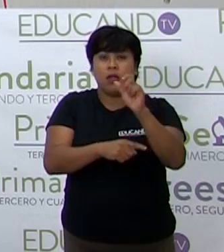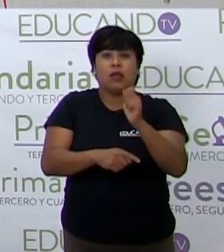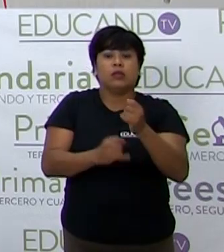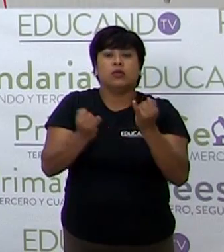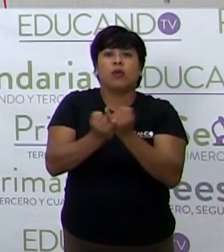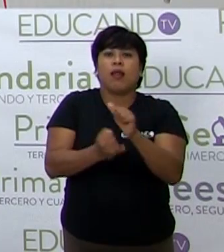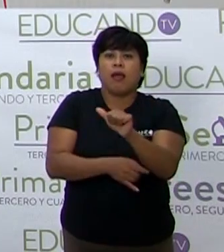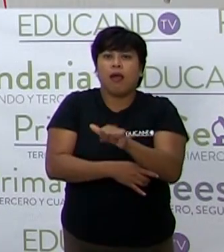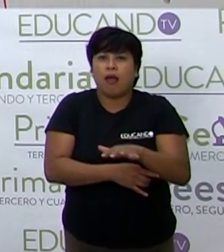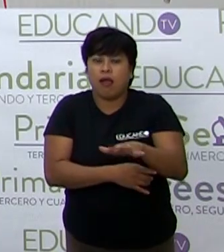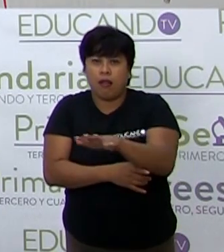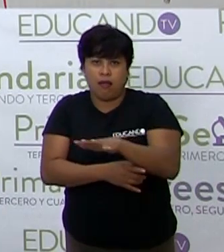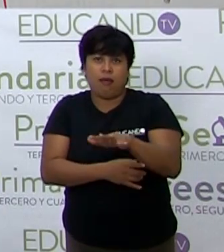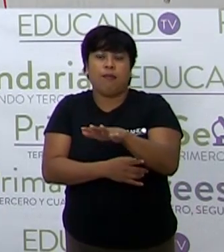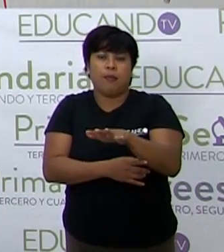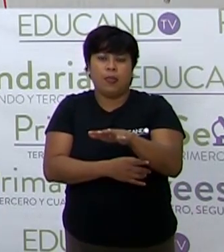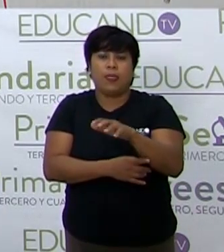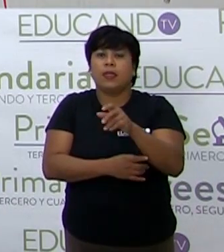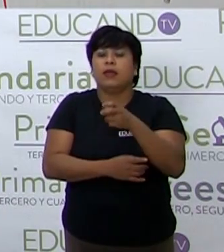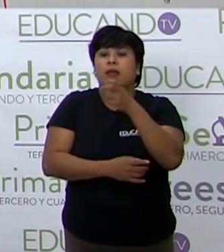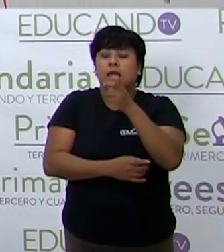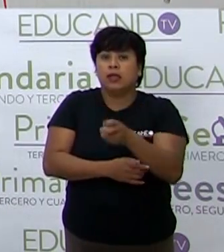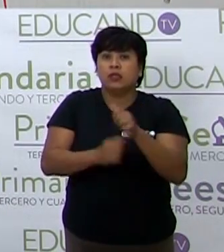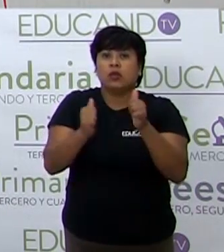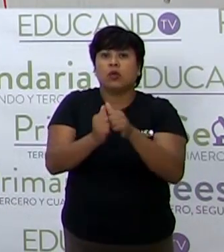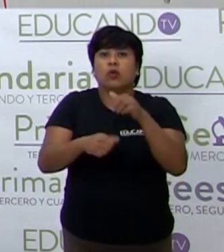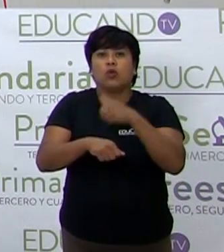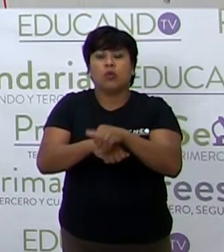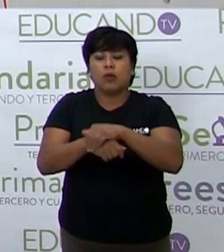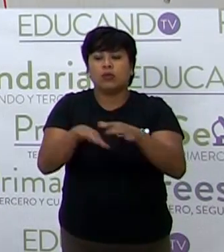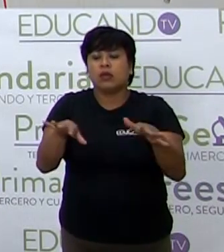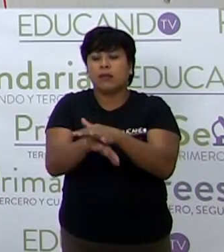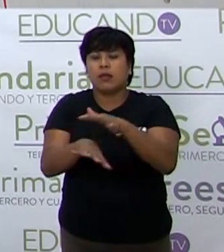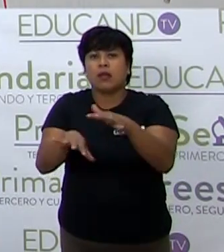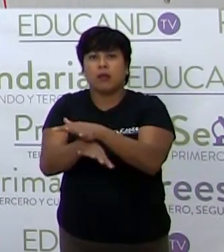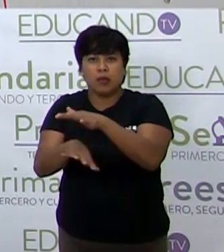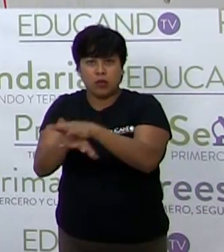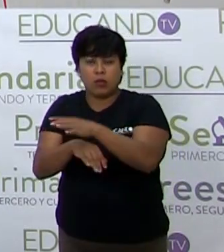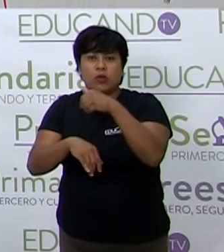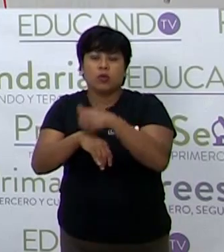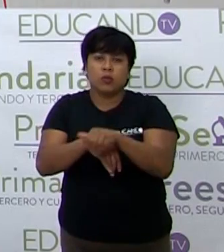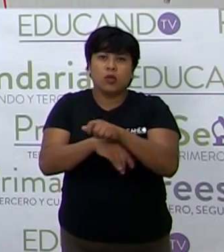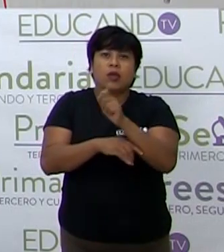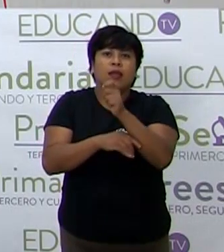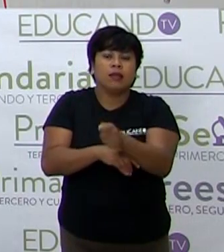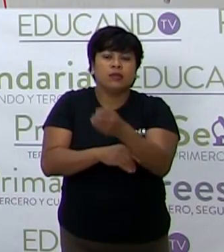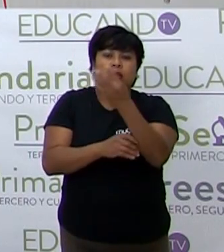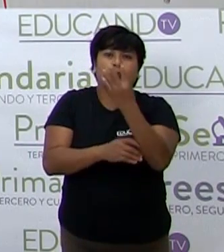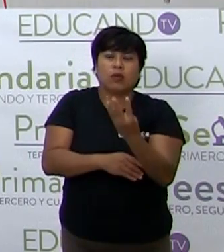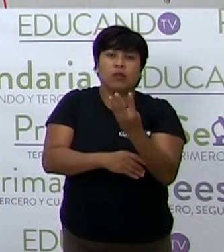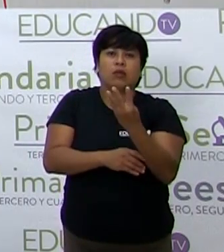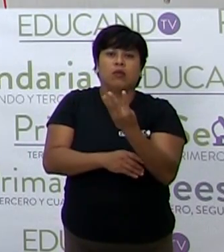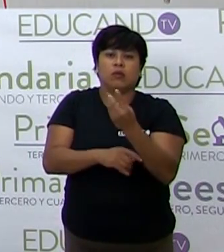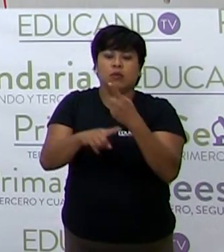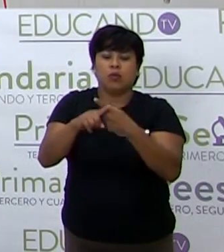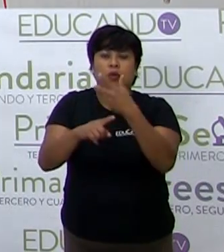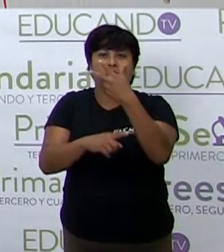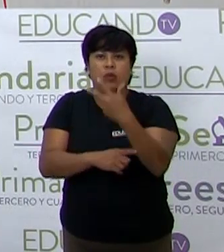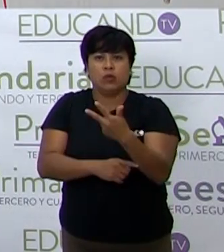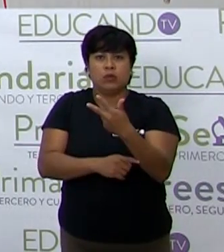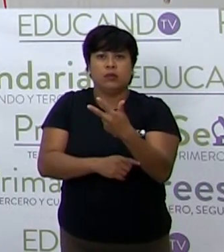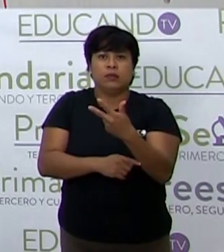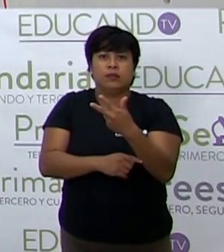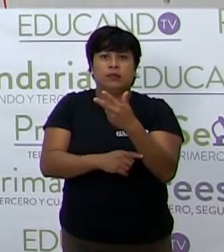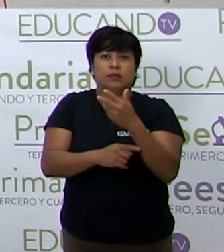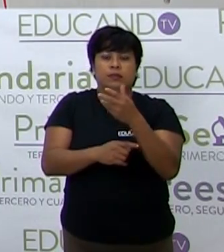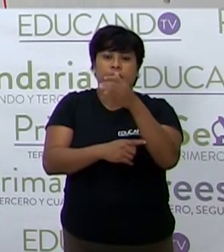área. Ya con los números, sustituyendo estas letras por los números, tendríamos 4 por 8